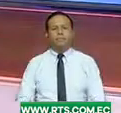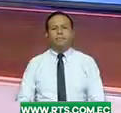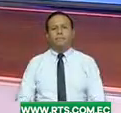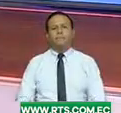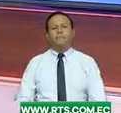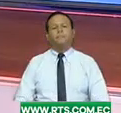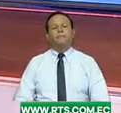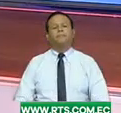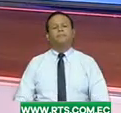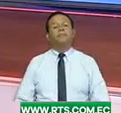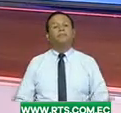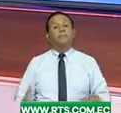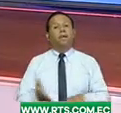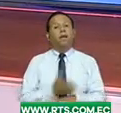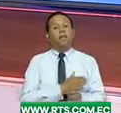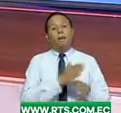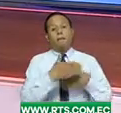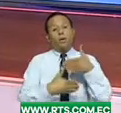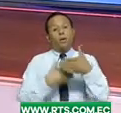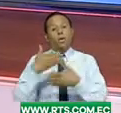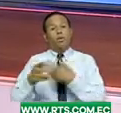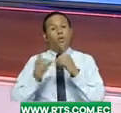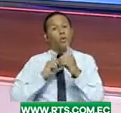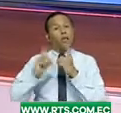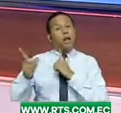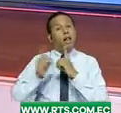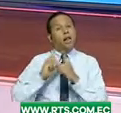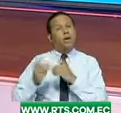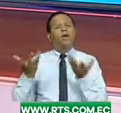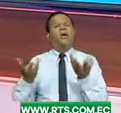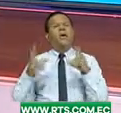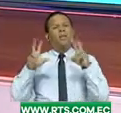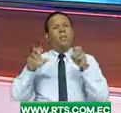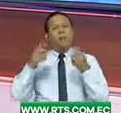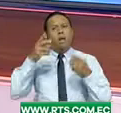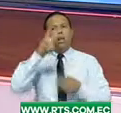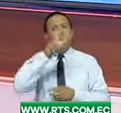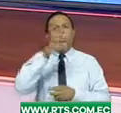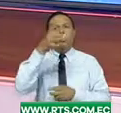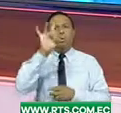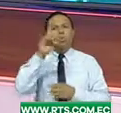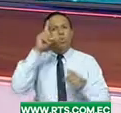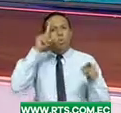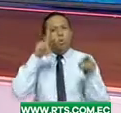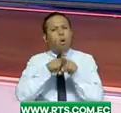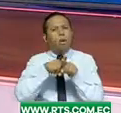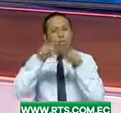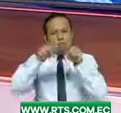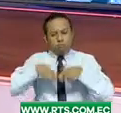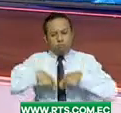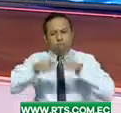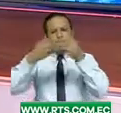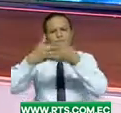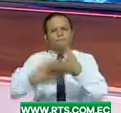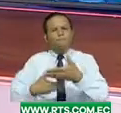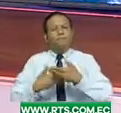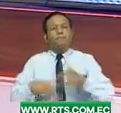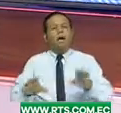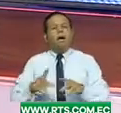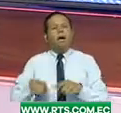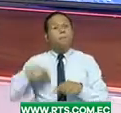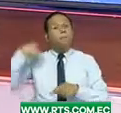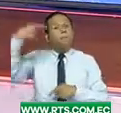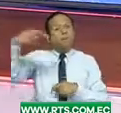Finalizado el proceso de diálogos, donde se concretaron 218 acuerdos, se confirmó que el próximo miércoles se instalará